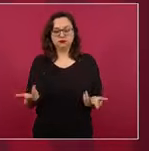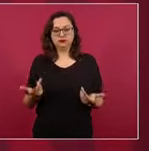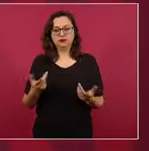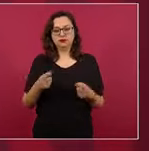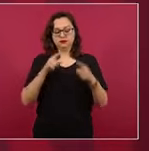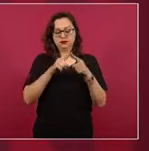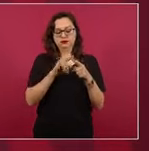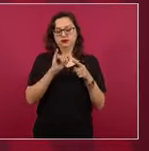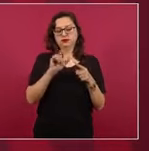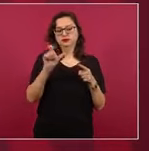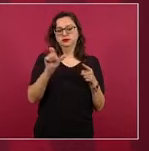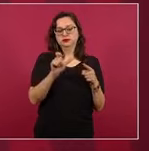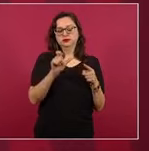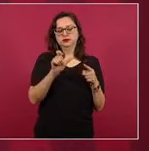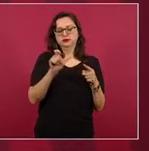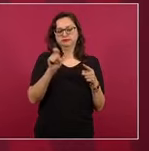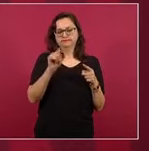Ciudad Hidalgo.